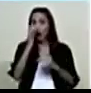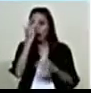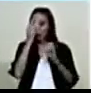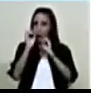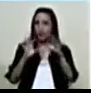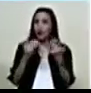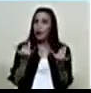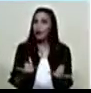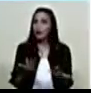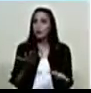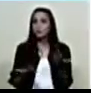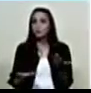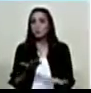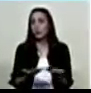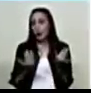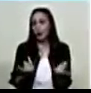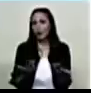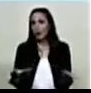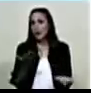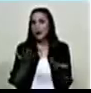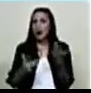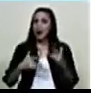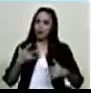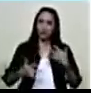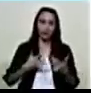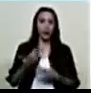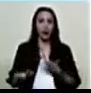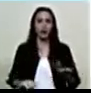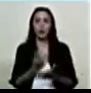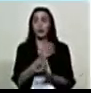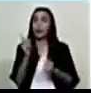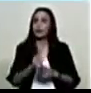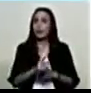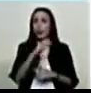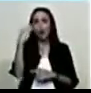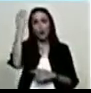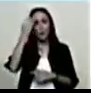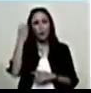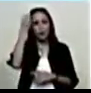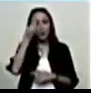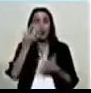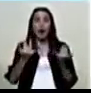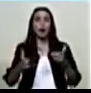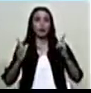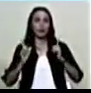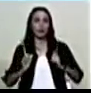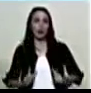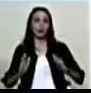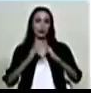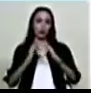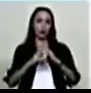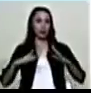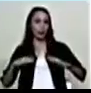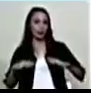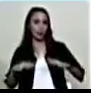carnaval siempre es un buen tiempo para la reflexión, porque uno va a descansar, ¿verdad?